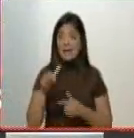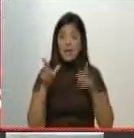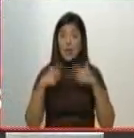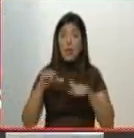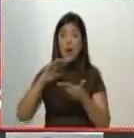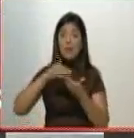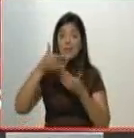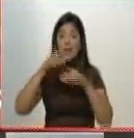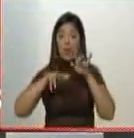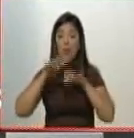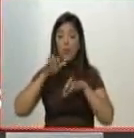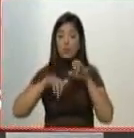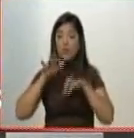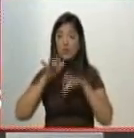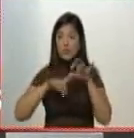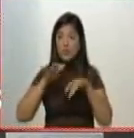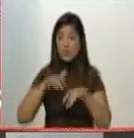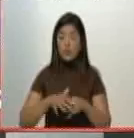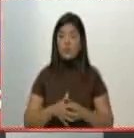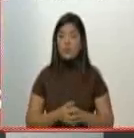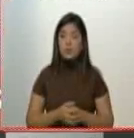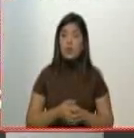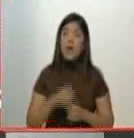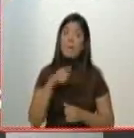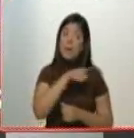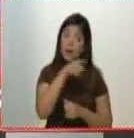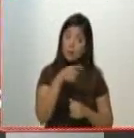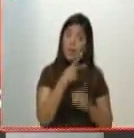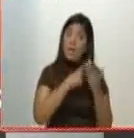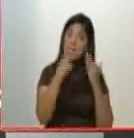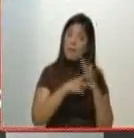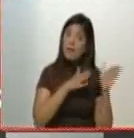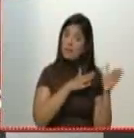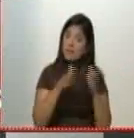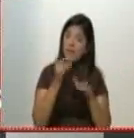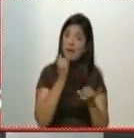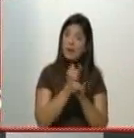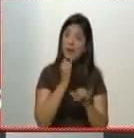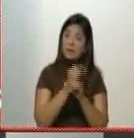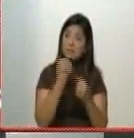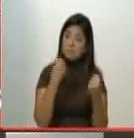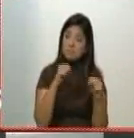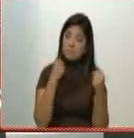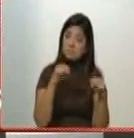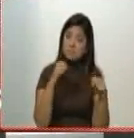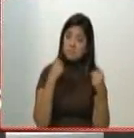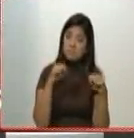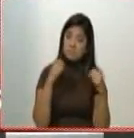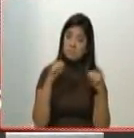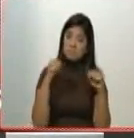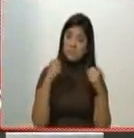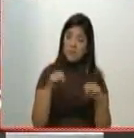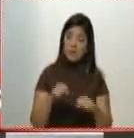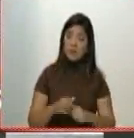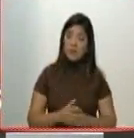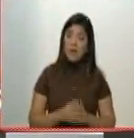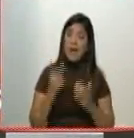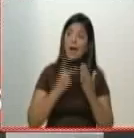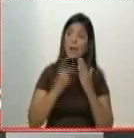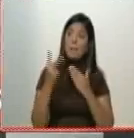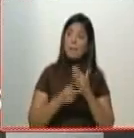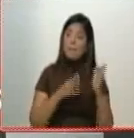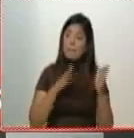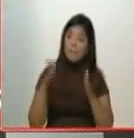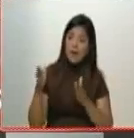computación, tanto para ustedes hacer sus planes, ¿verdad? Sus planes de entrenamiento, sus planes de